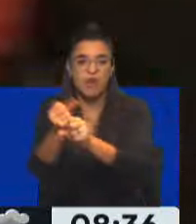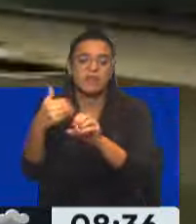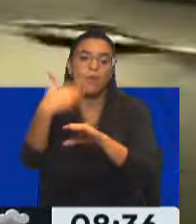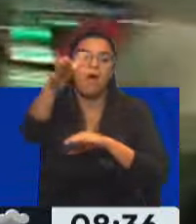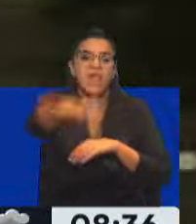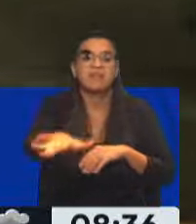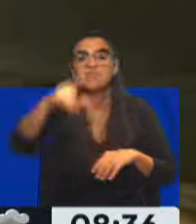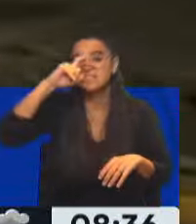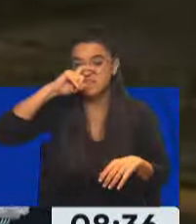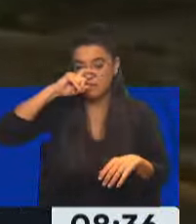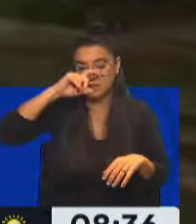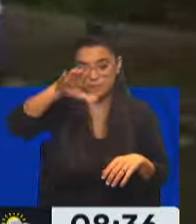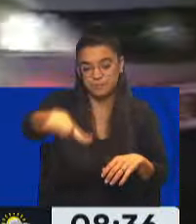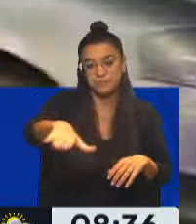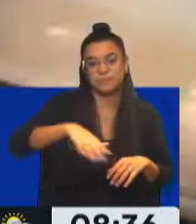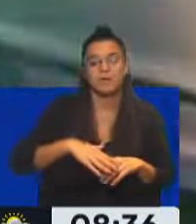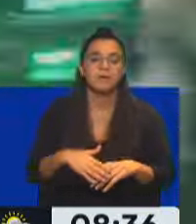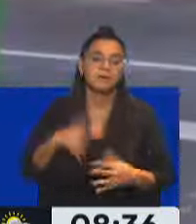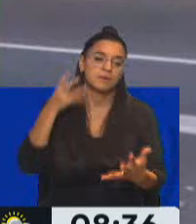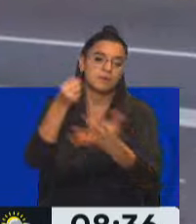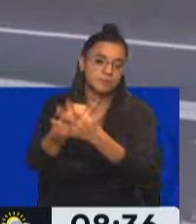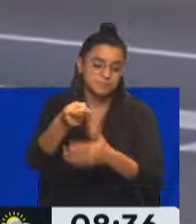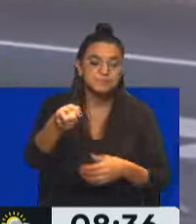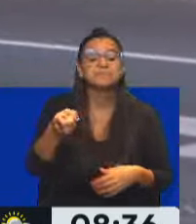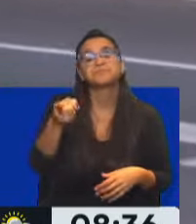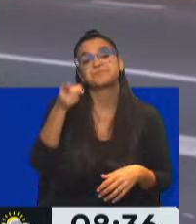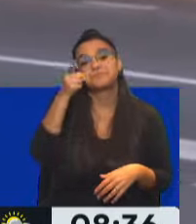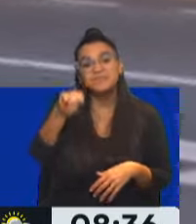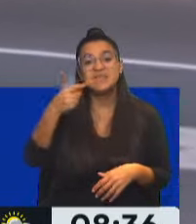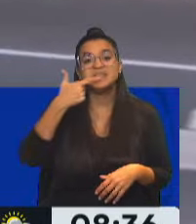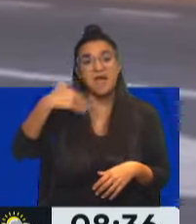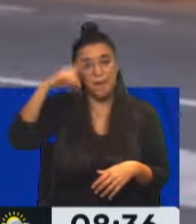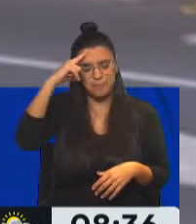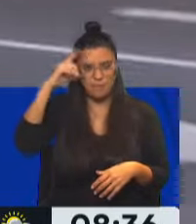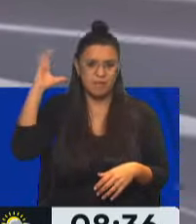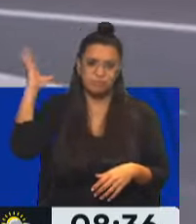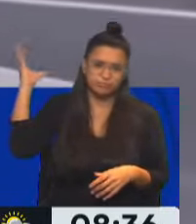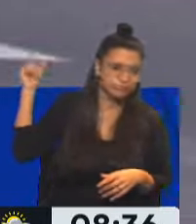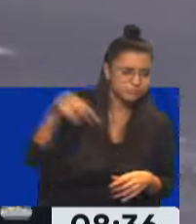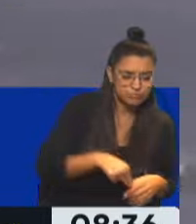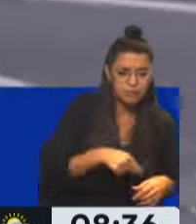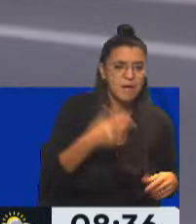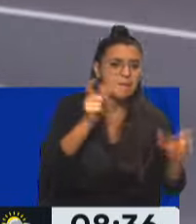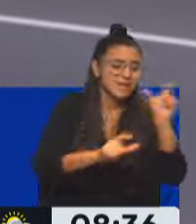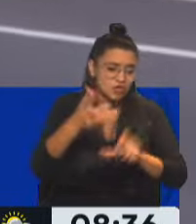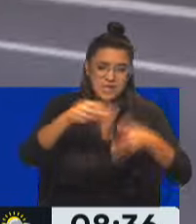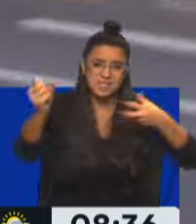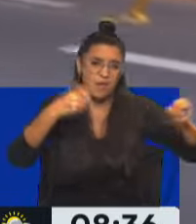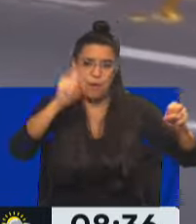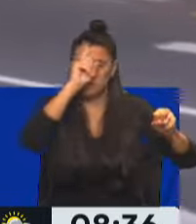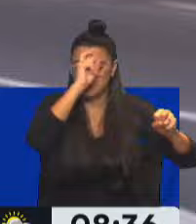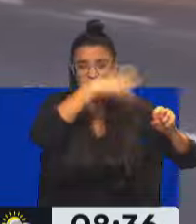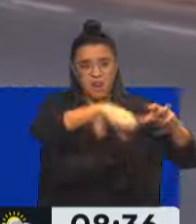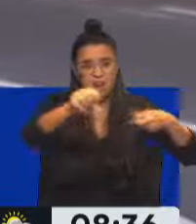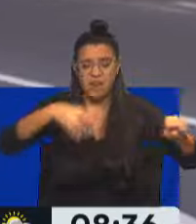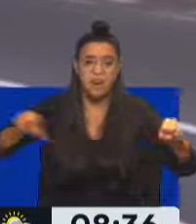otro colectivo, el colectivo impactado. Trabajó el SAME, como decíamos, trasladando a las personas y por el momento la circulación